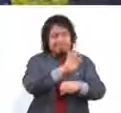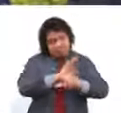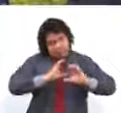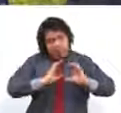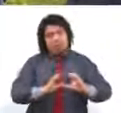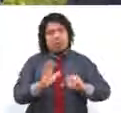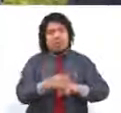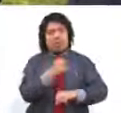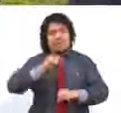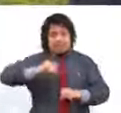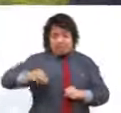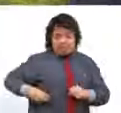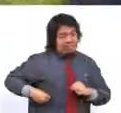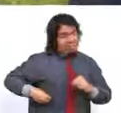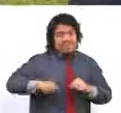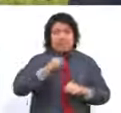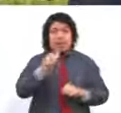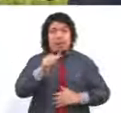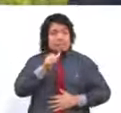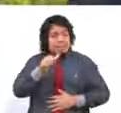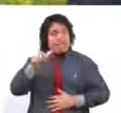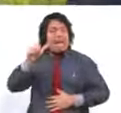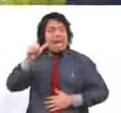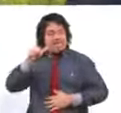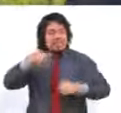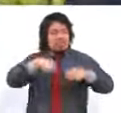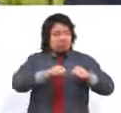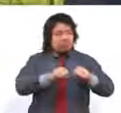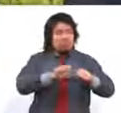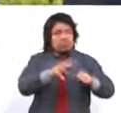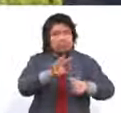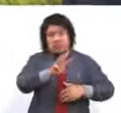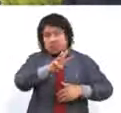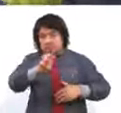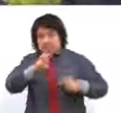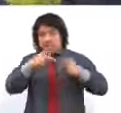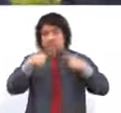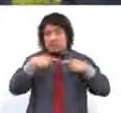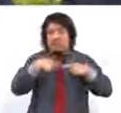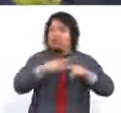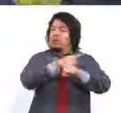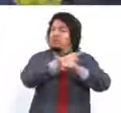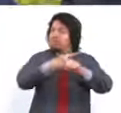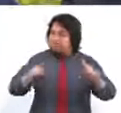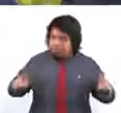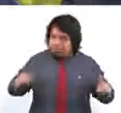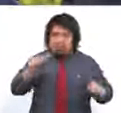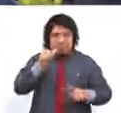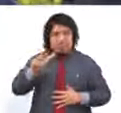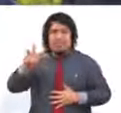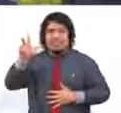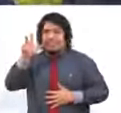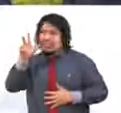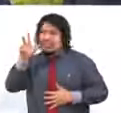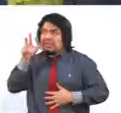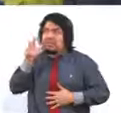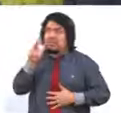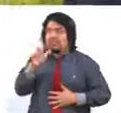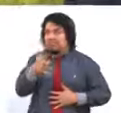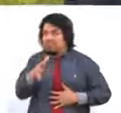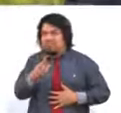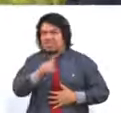para evitar un accidente. Las rodadas de ayer, que fueron casi 300 personas, fue muy distinta a la de antier. Antier tuvimos,